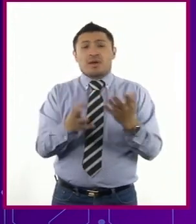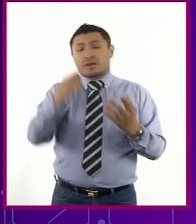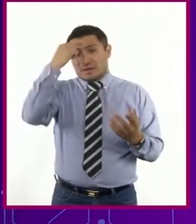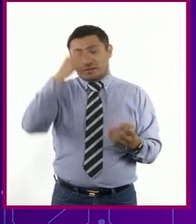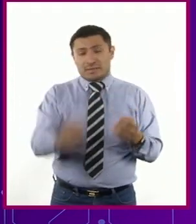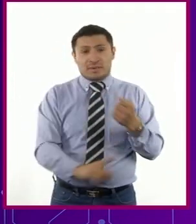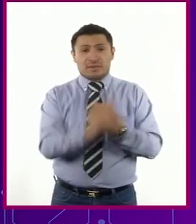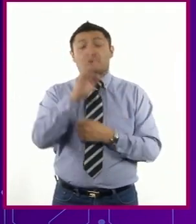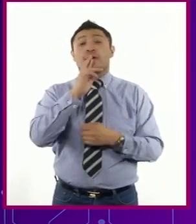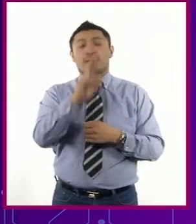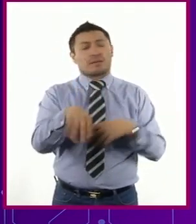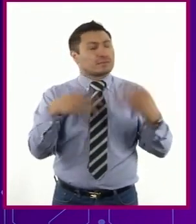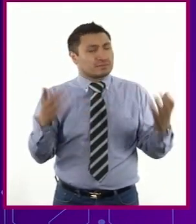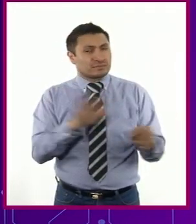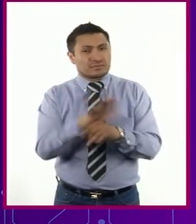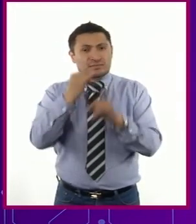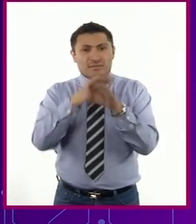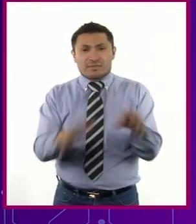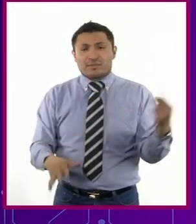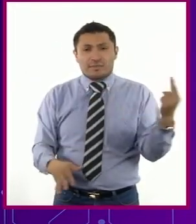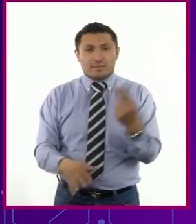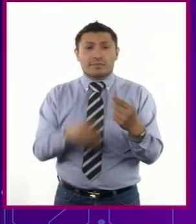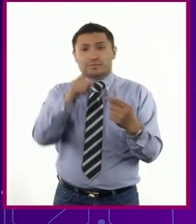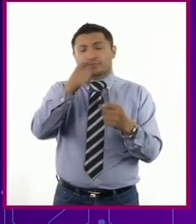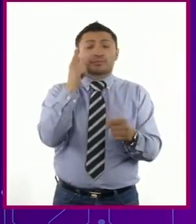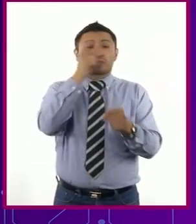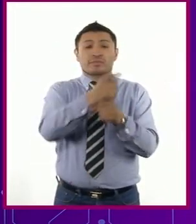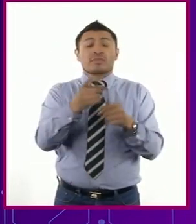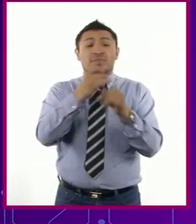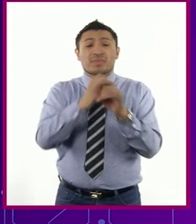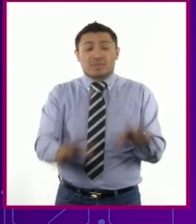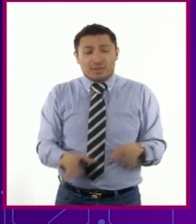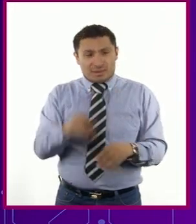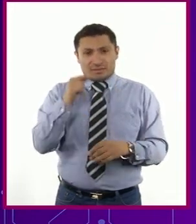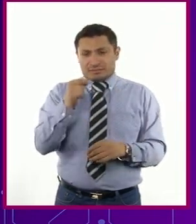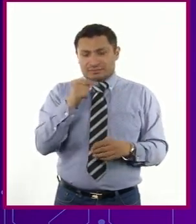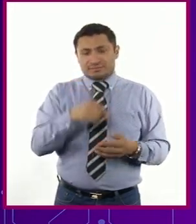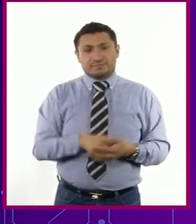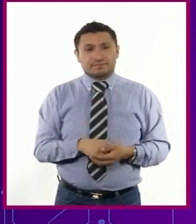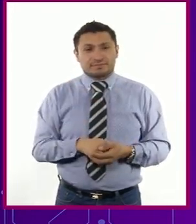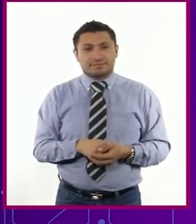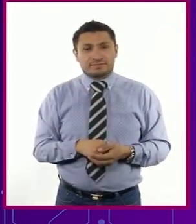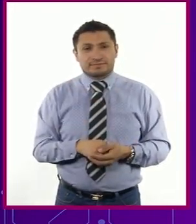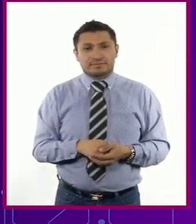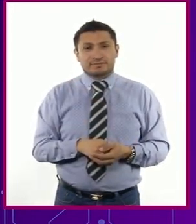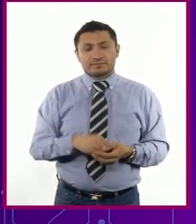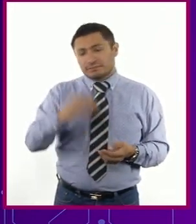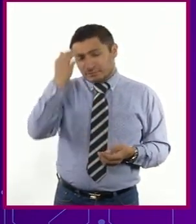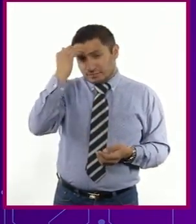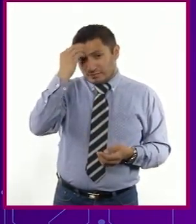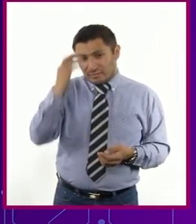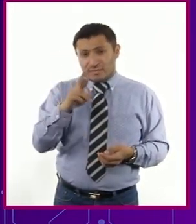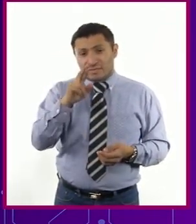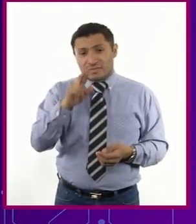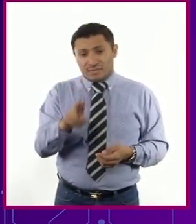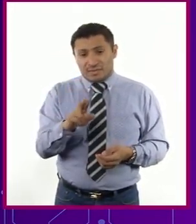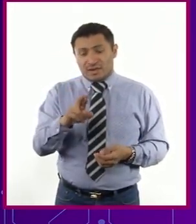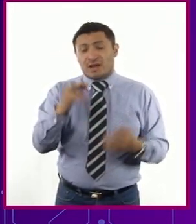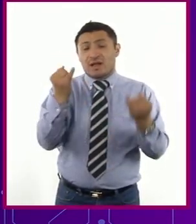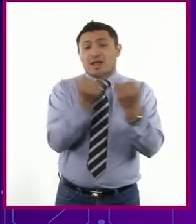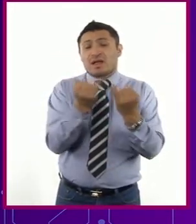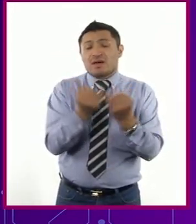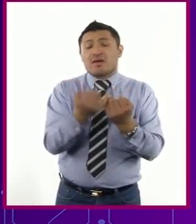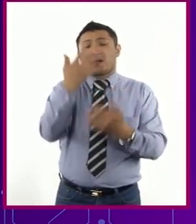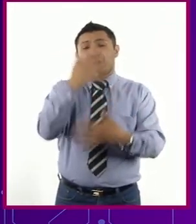problema? ¿Qué datos necesitan? Identifiquen los datos e incógnitas del problema. Se conocen el radio de la